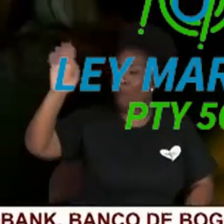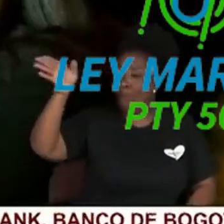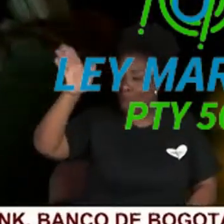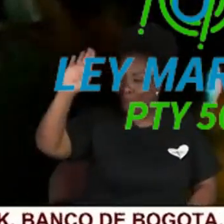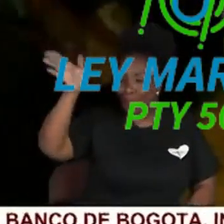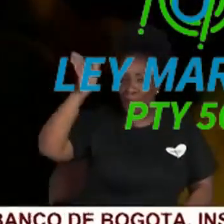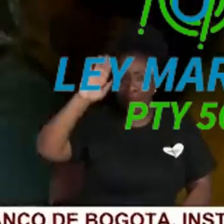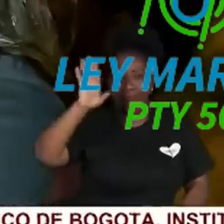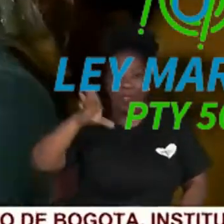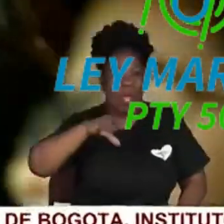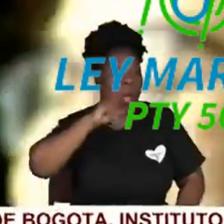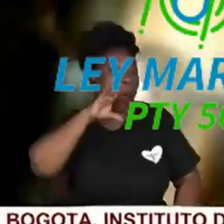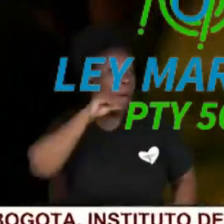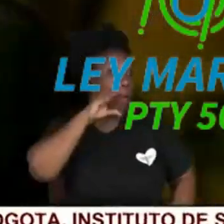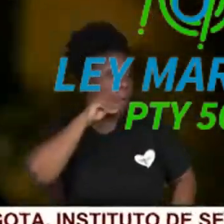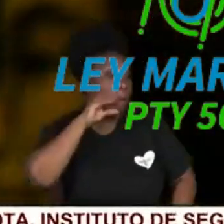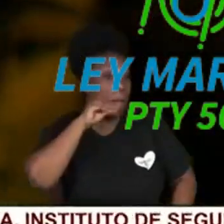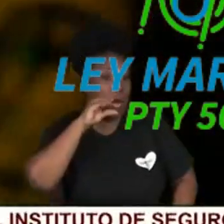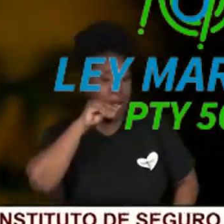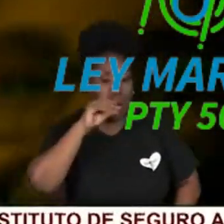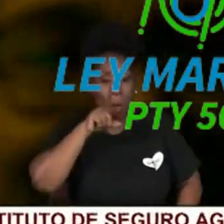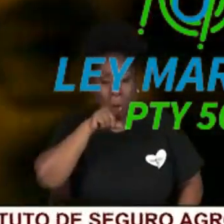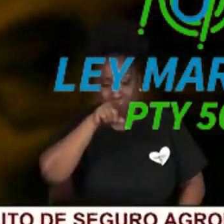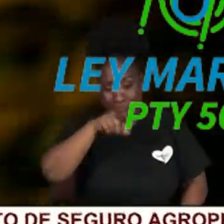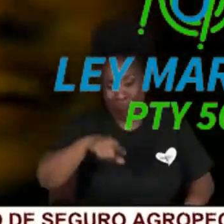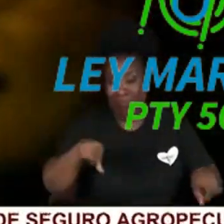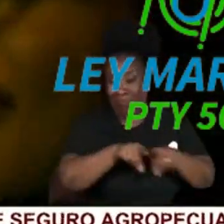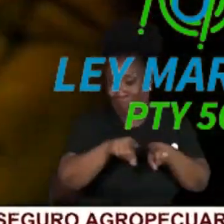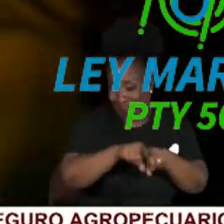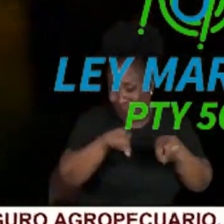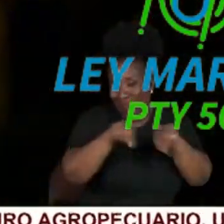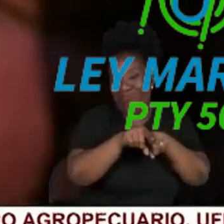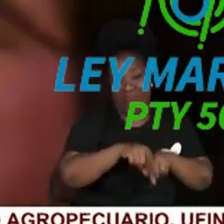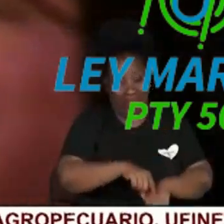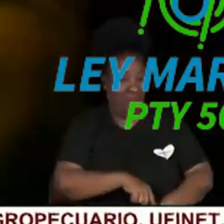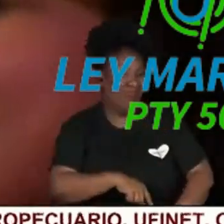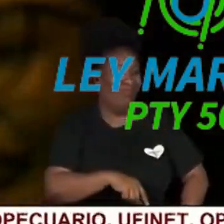de perro venado no te convertí a ti también. Uy, si te no